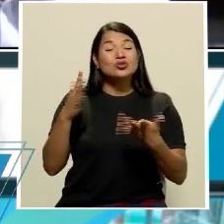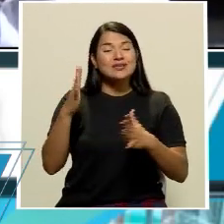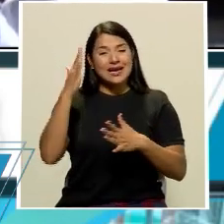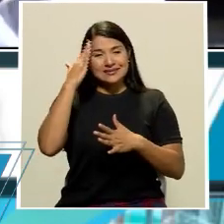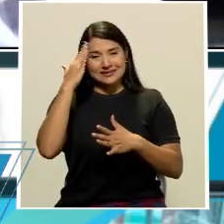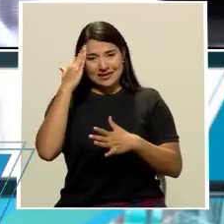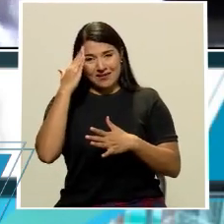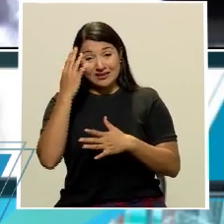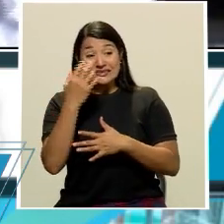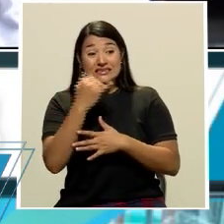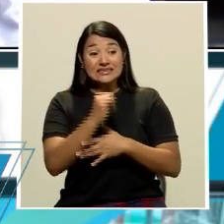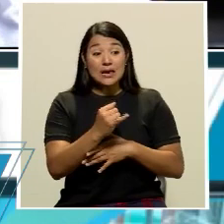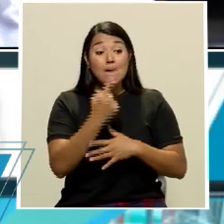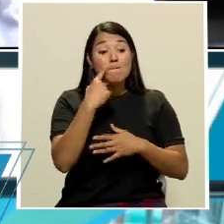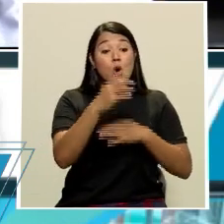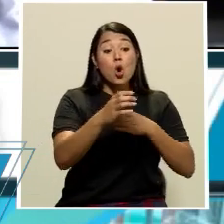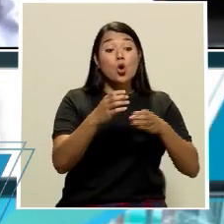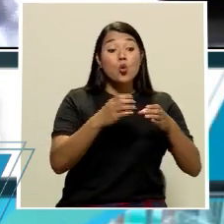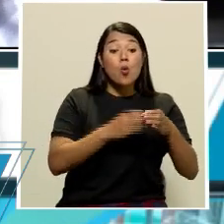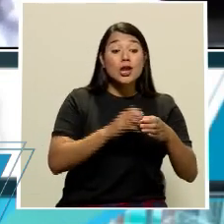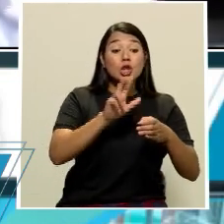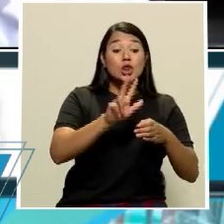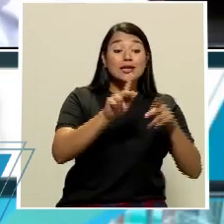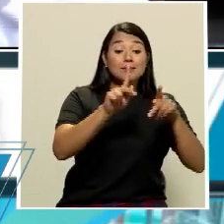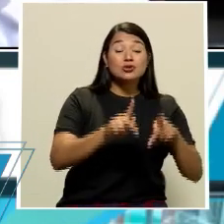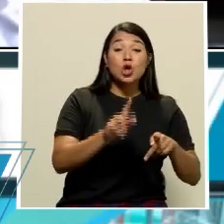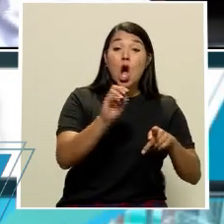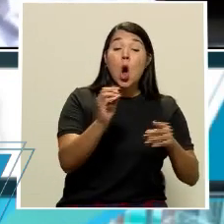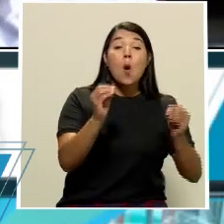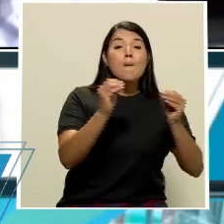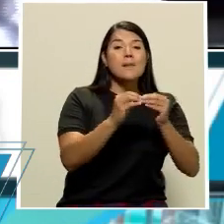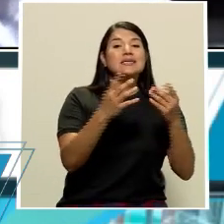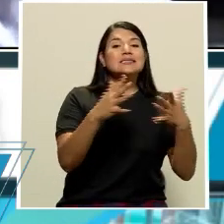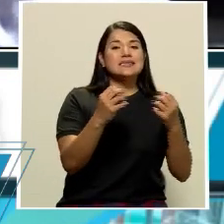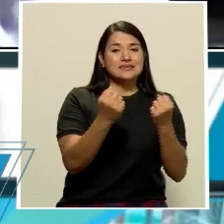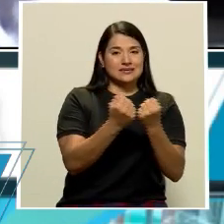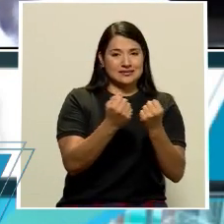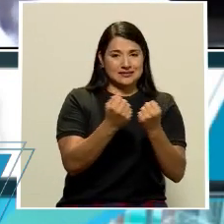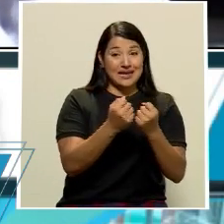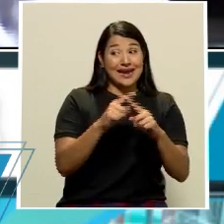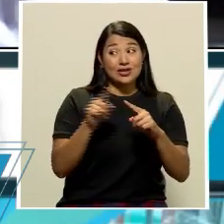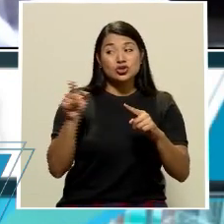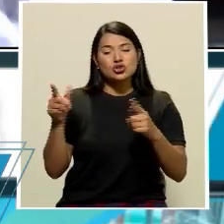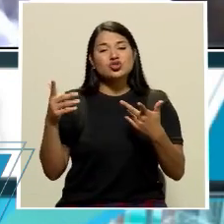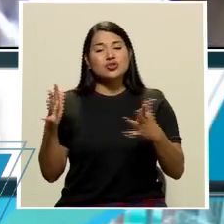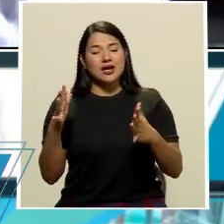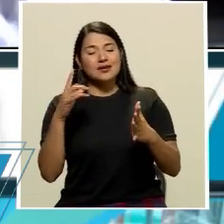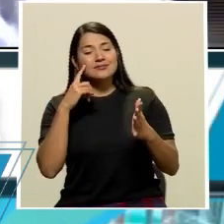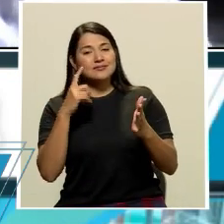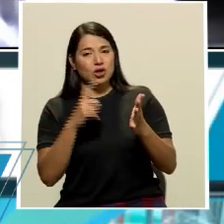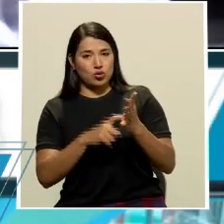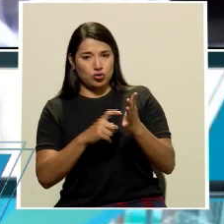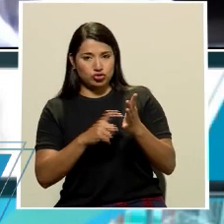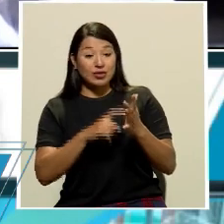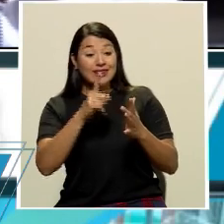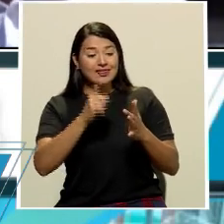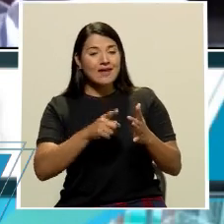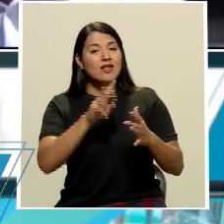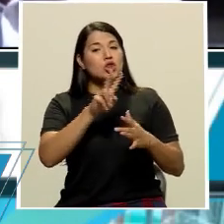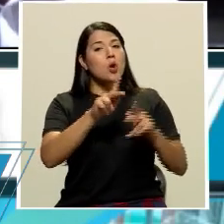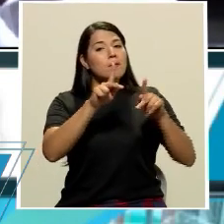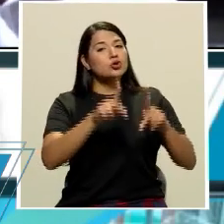hacinamiento. Entonces, operativamente y por dicha, el Bambi trabaja de esa forma. Aunque la medición la seguimos haciendo de una forma un